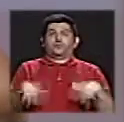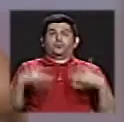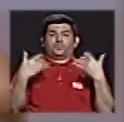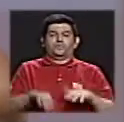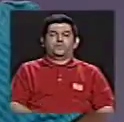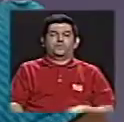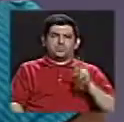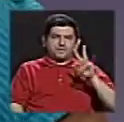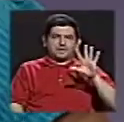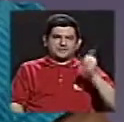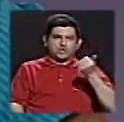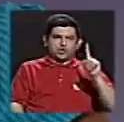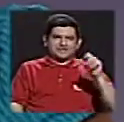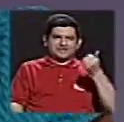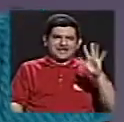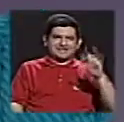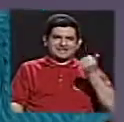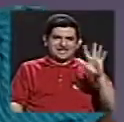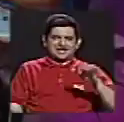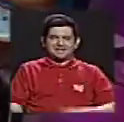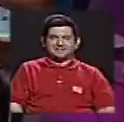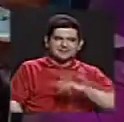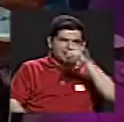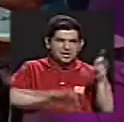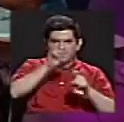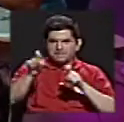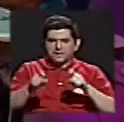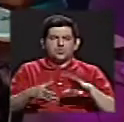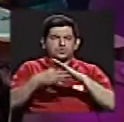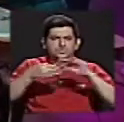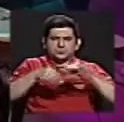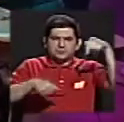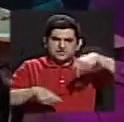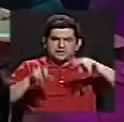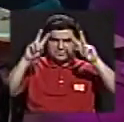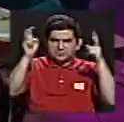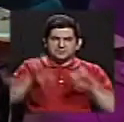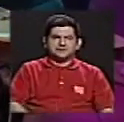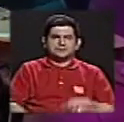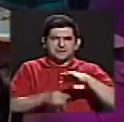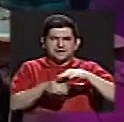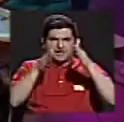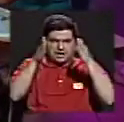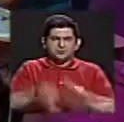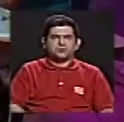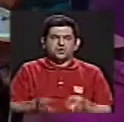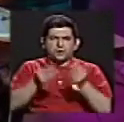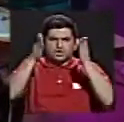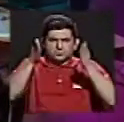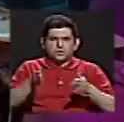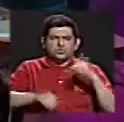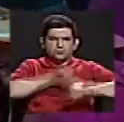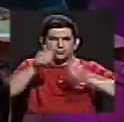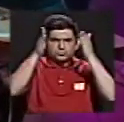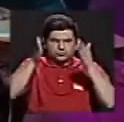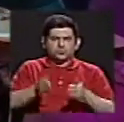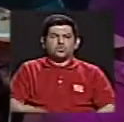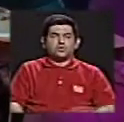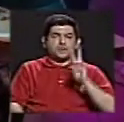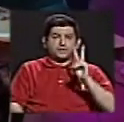Muy bien, 2511-1515, llame y hace sus preguntas o comentarios sobre el tema de hoy, agricultoras, productoras, luchadoras. Estamos conversando con